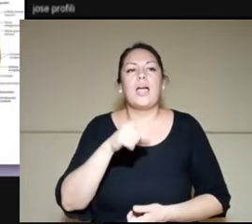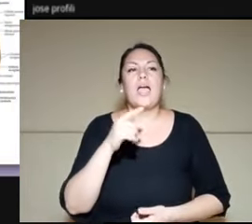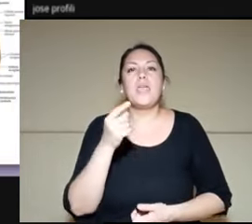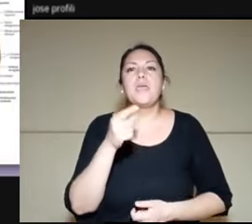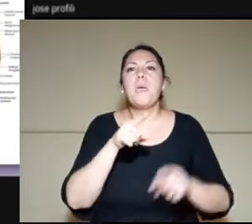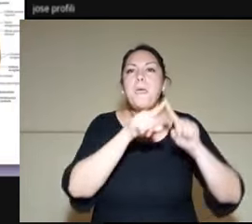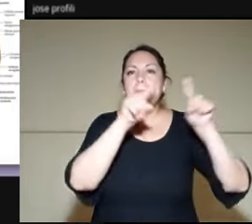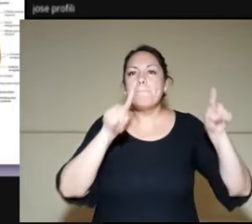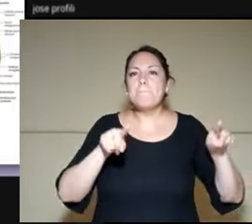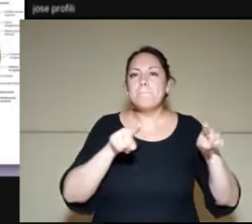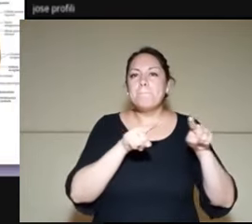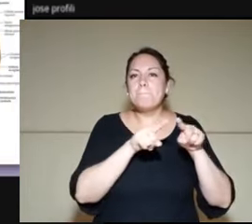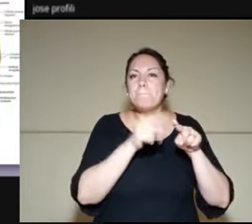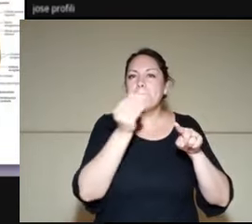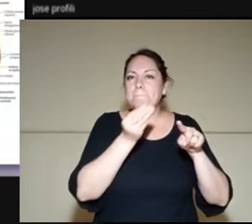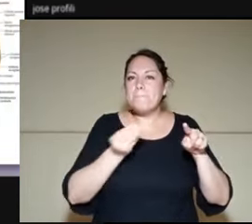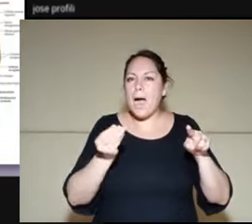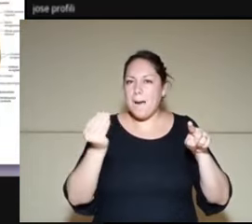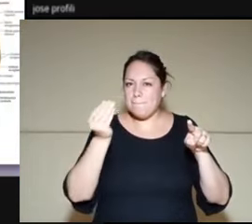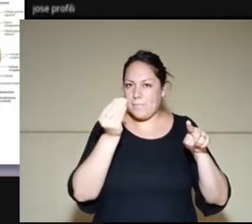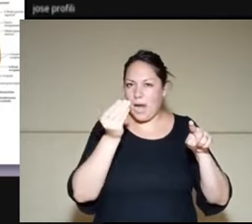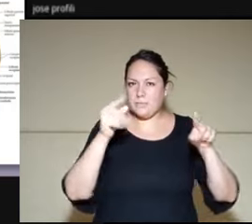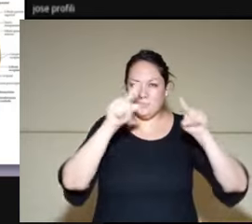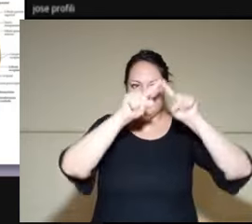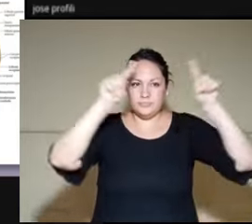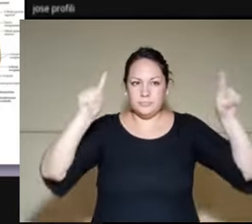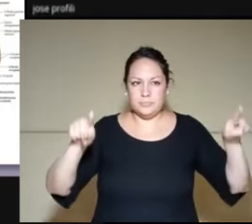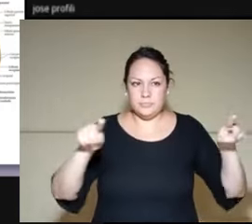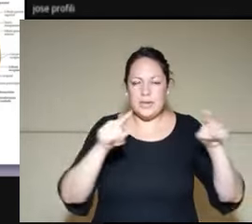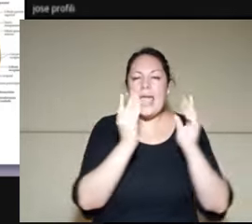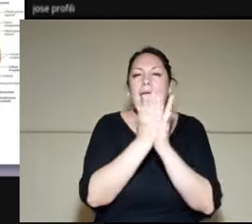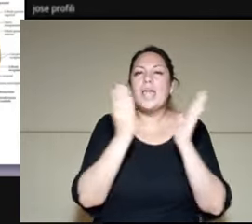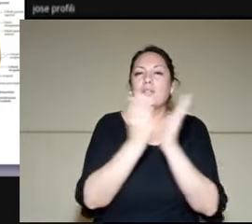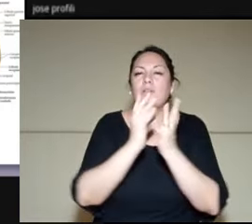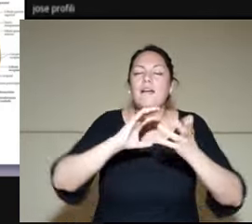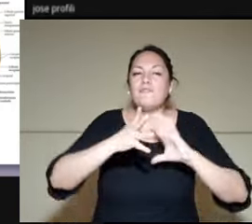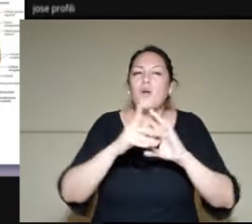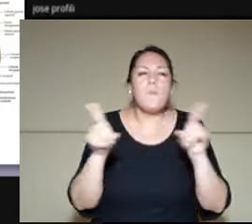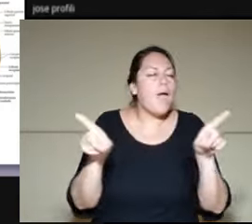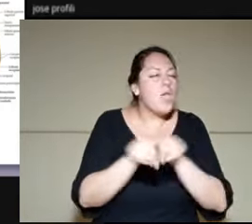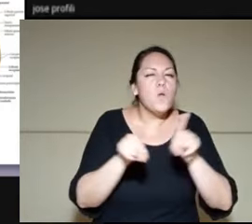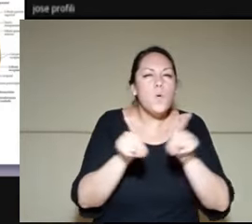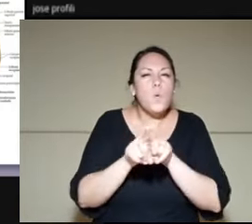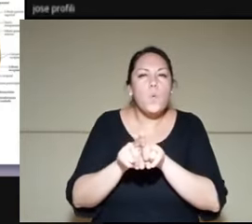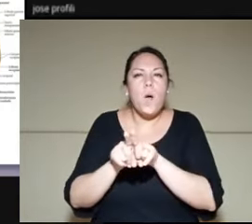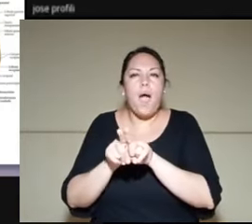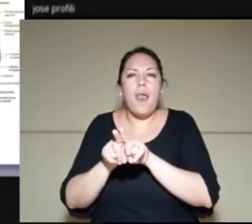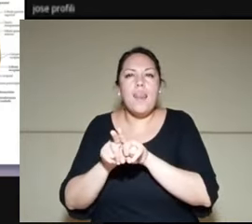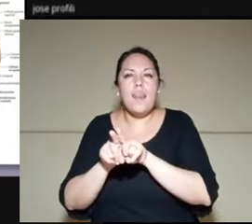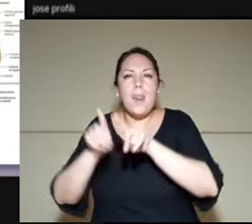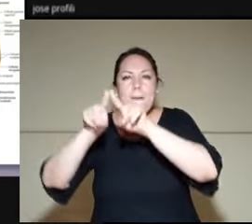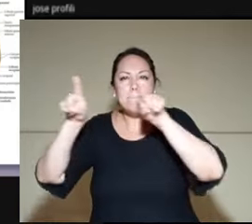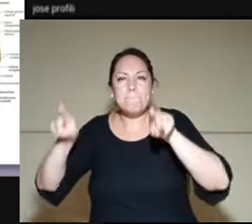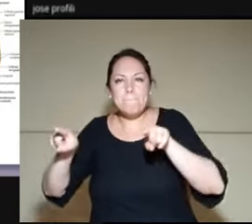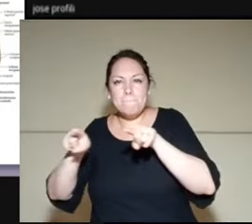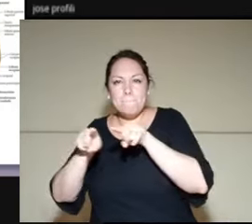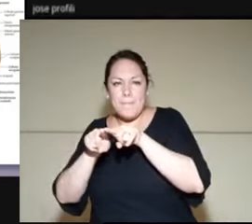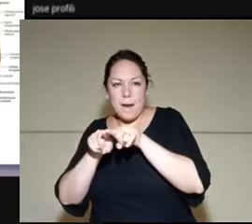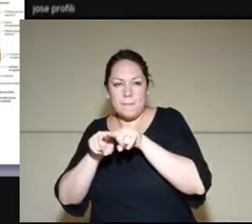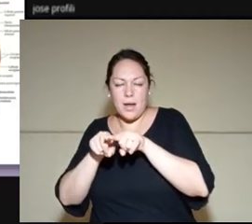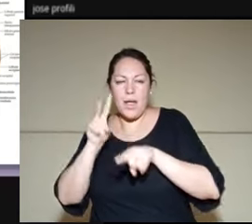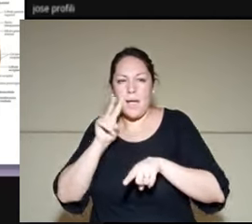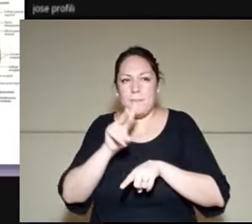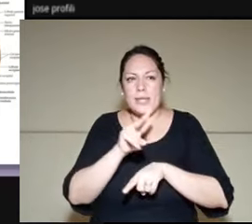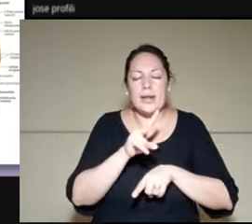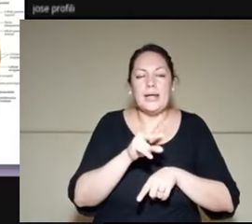Bien, y acá tenemos un mapa. Entonces nosotros para estudiar el encéfalo tenemos que estudiarlo como si fuese un mapa. Entonces